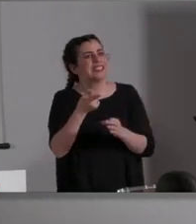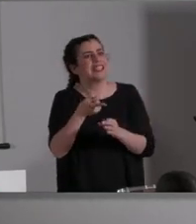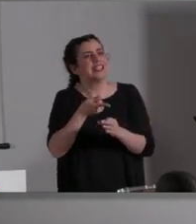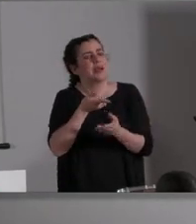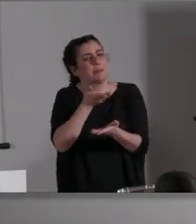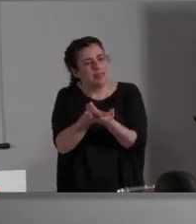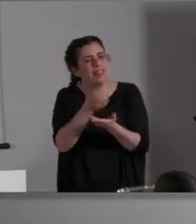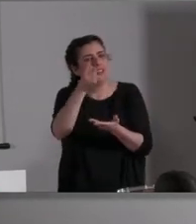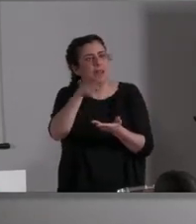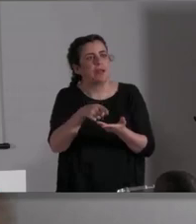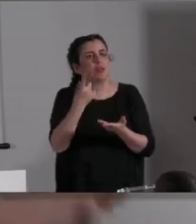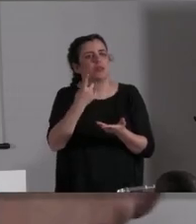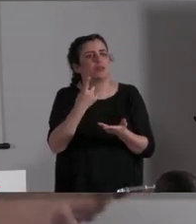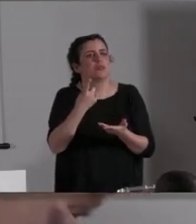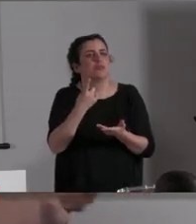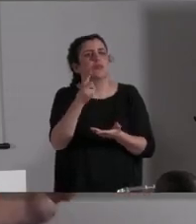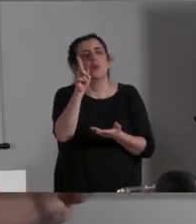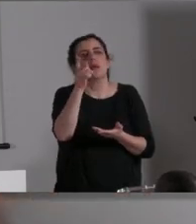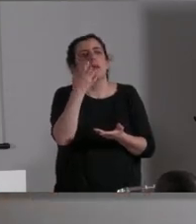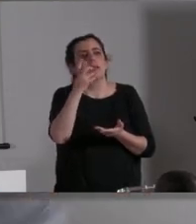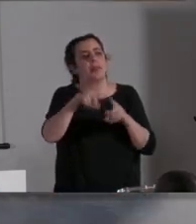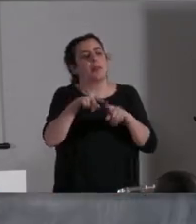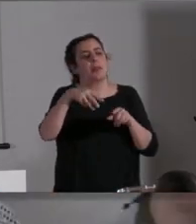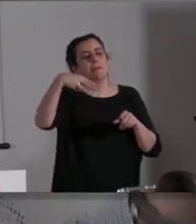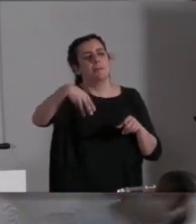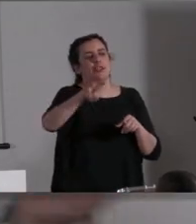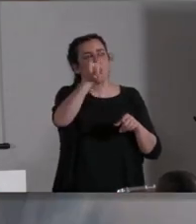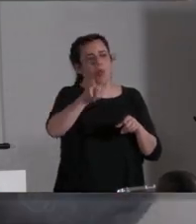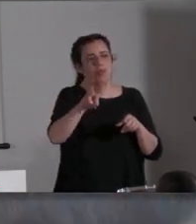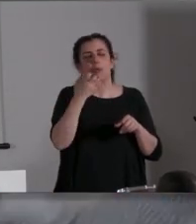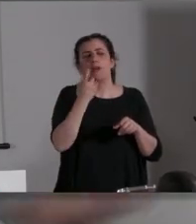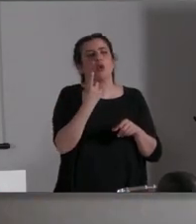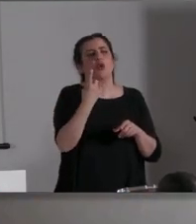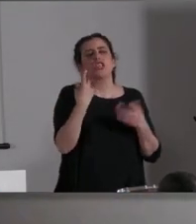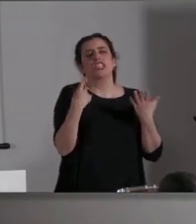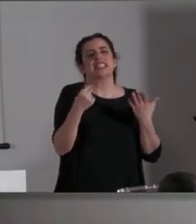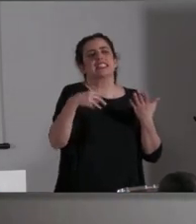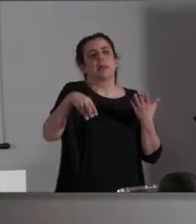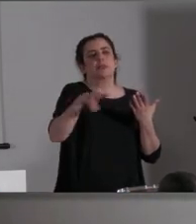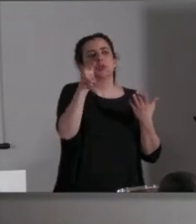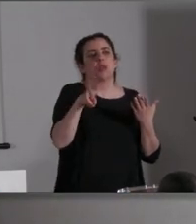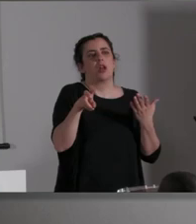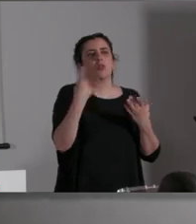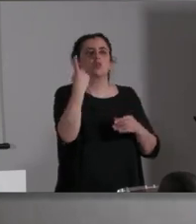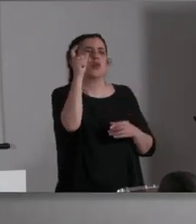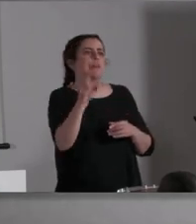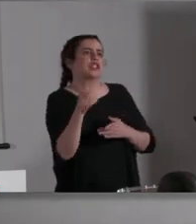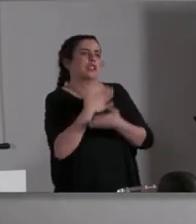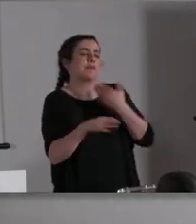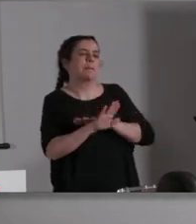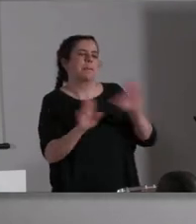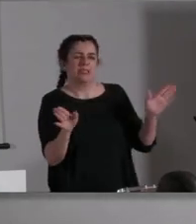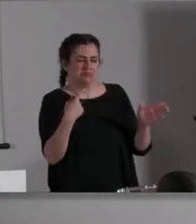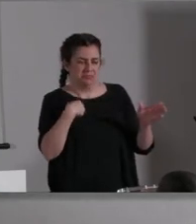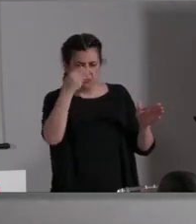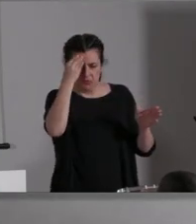metro cuadrado, es decir, no puede entrar solo un discapacitado a vivir en 60 metros, si no me equivoco la ratio, no sé si son 20 o 30